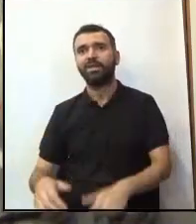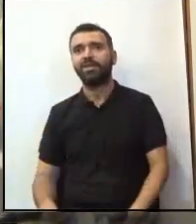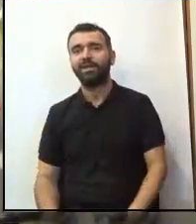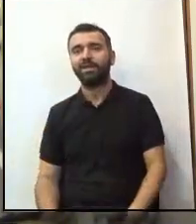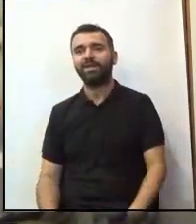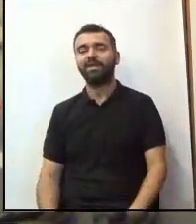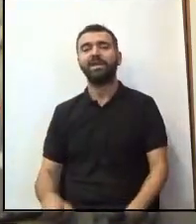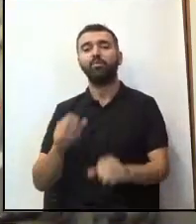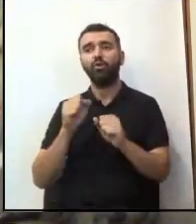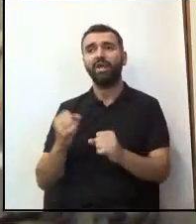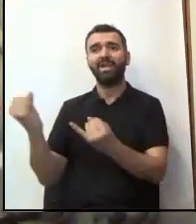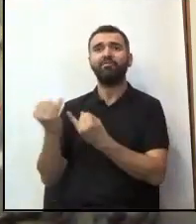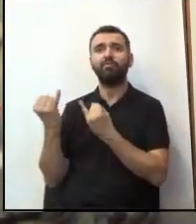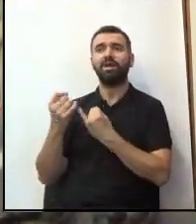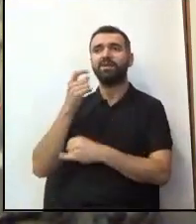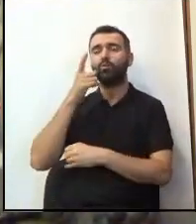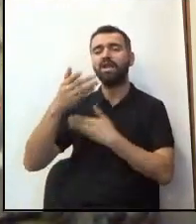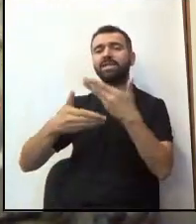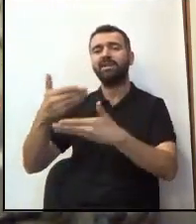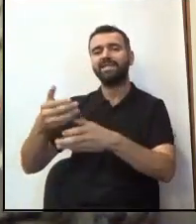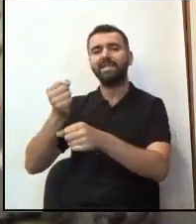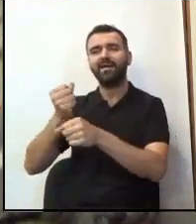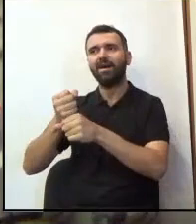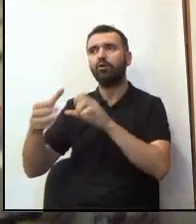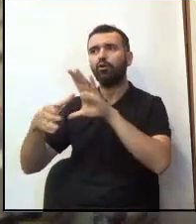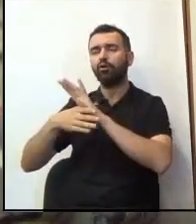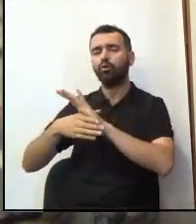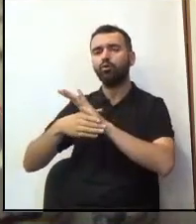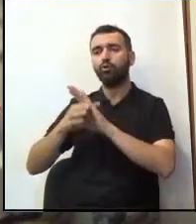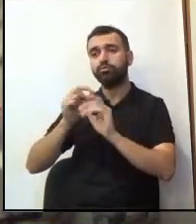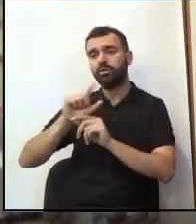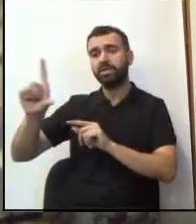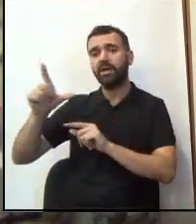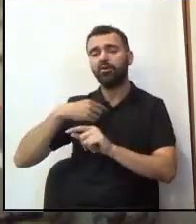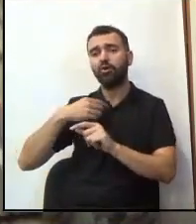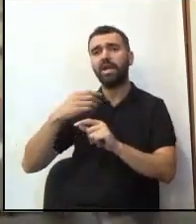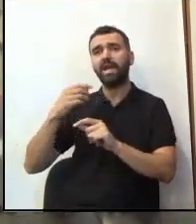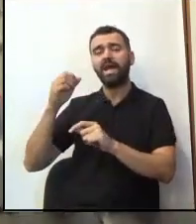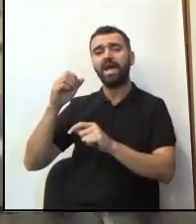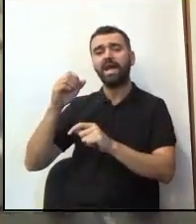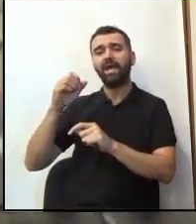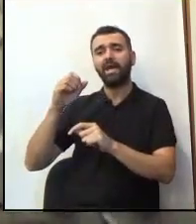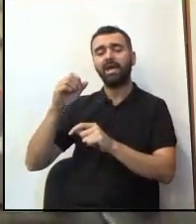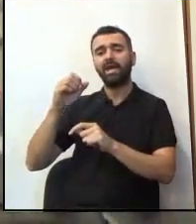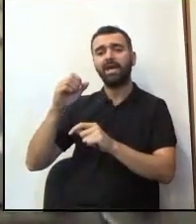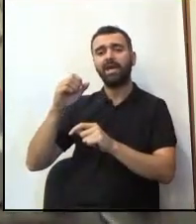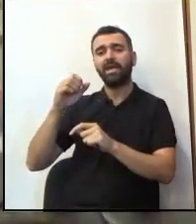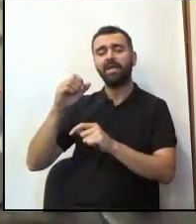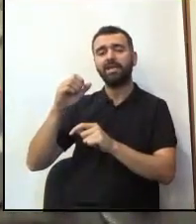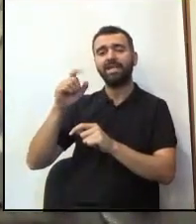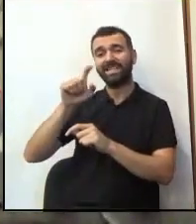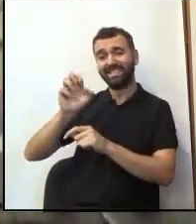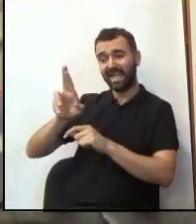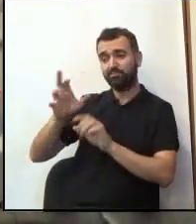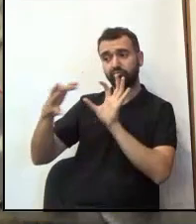que es poder informarnos sobre el avance del trabajo conjunto proyectado con autoridades del SAC con respecto a la plaga del chinche de arce,